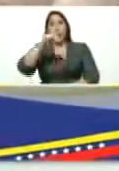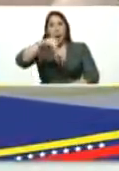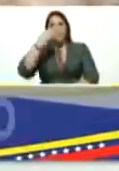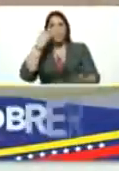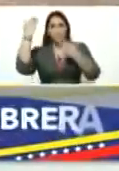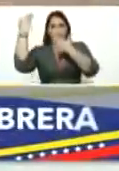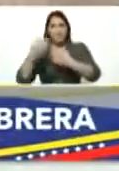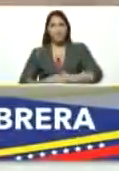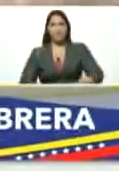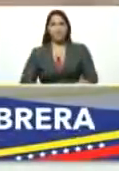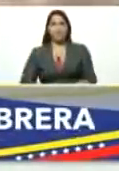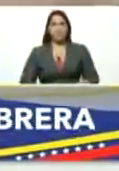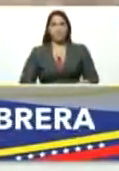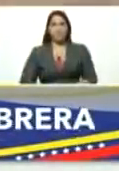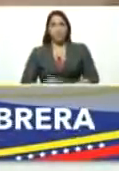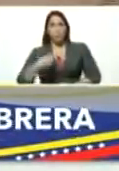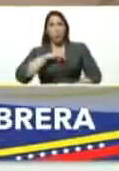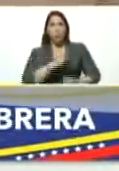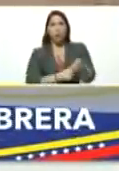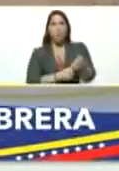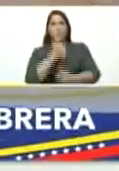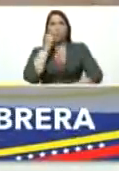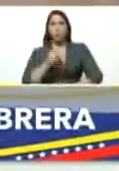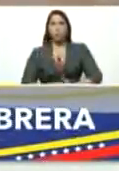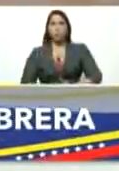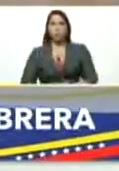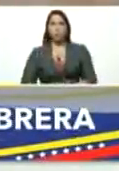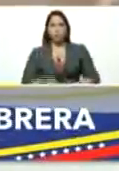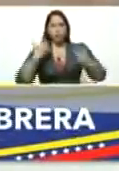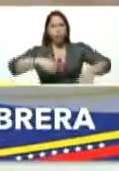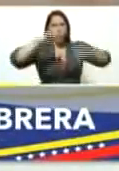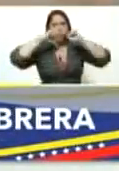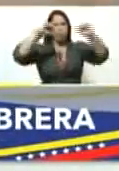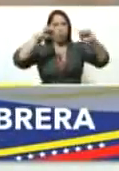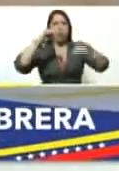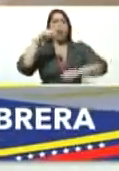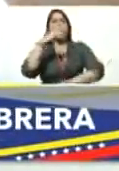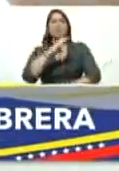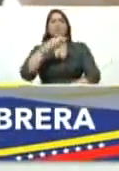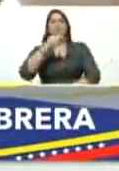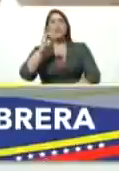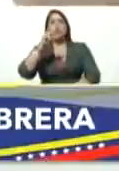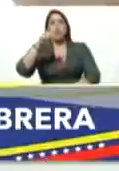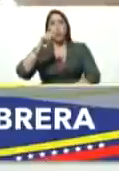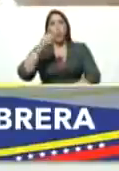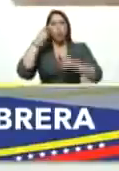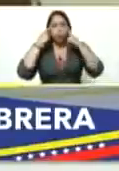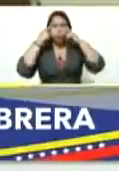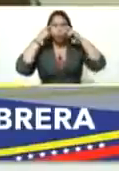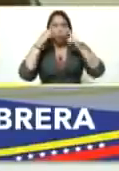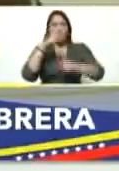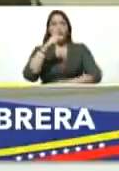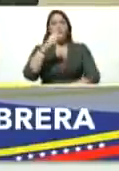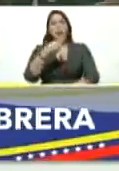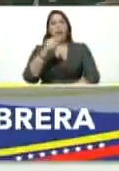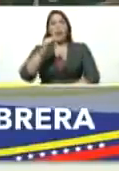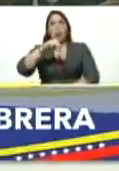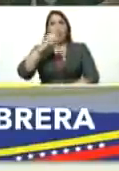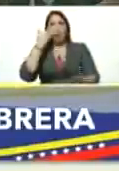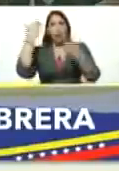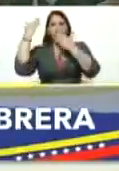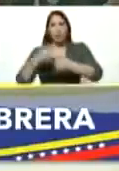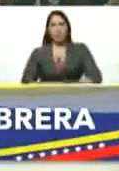khan nuestro hermano que vive aquí no cante el chino khan